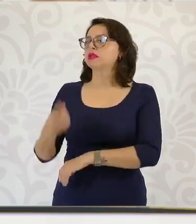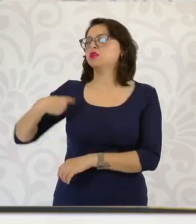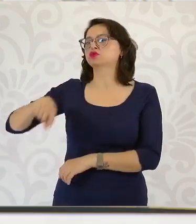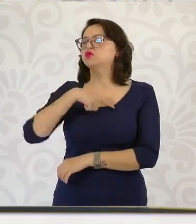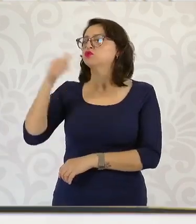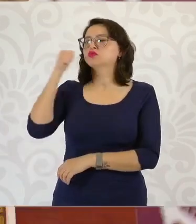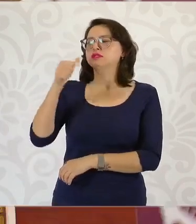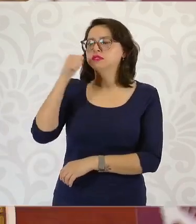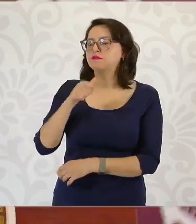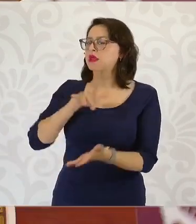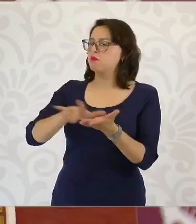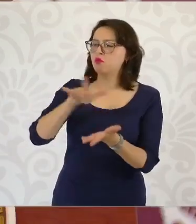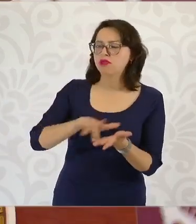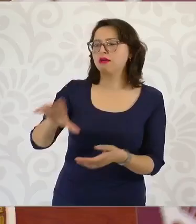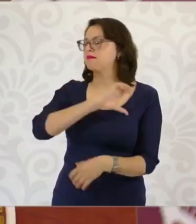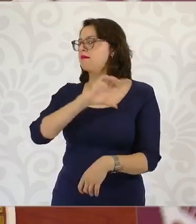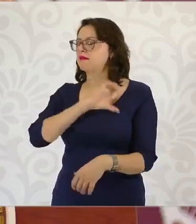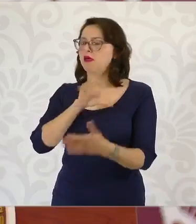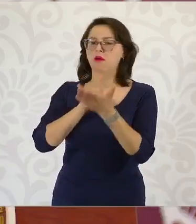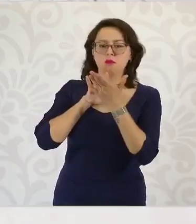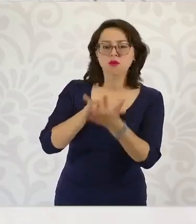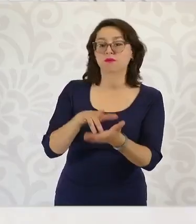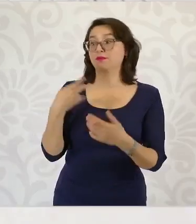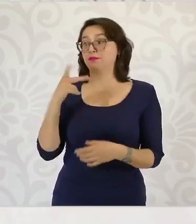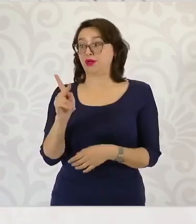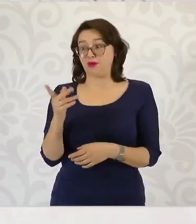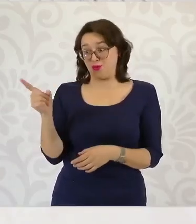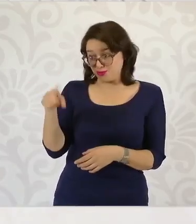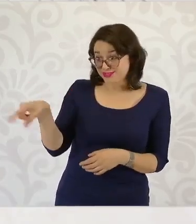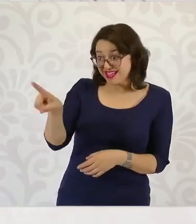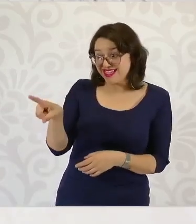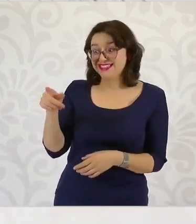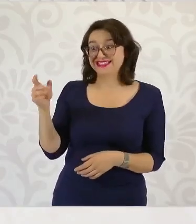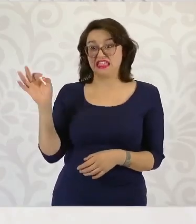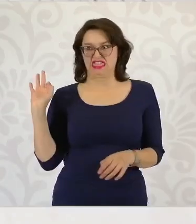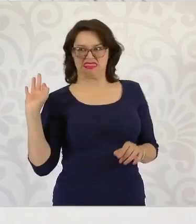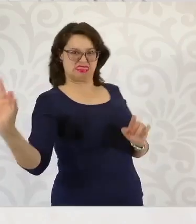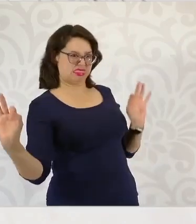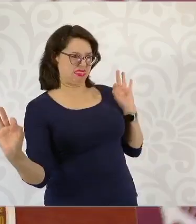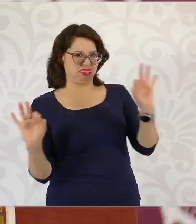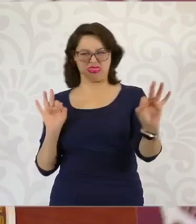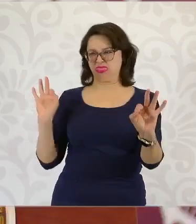que ustedes quieren hacer, de contraponer al gobierno con las familias, eso no.